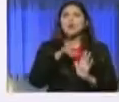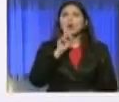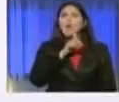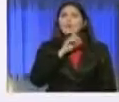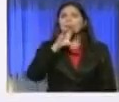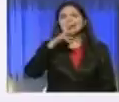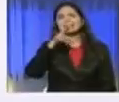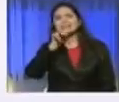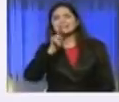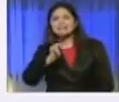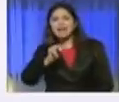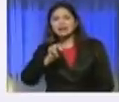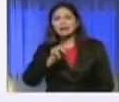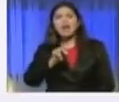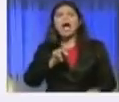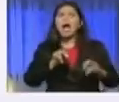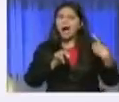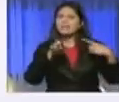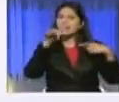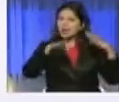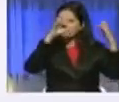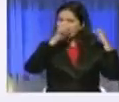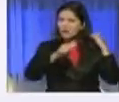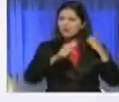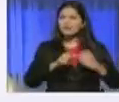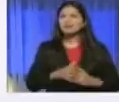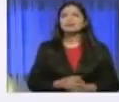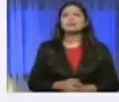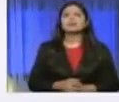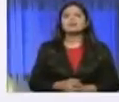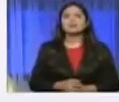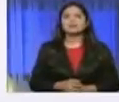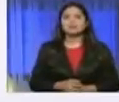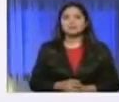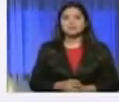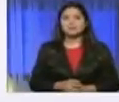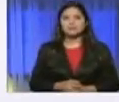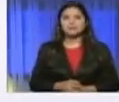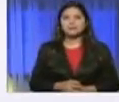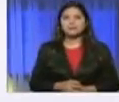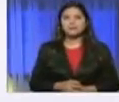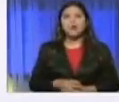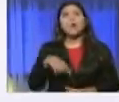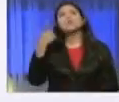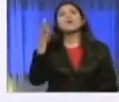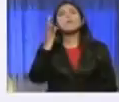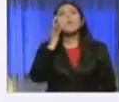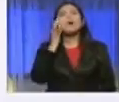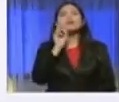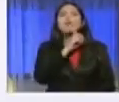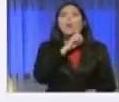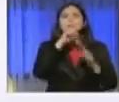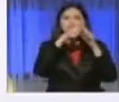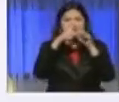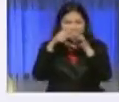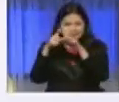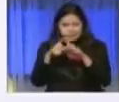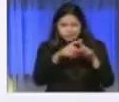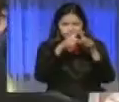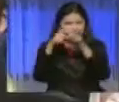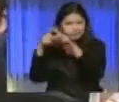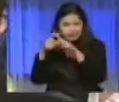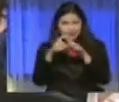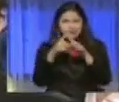Aquí hubo un embajador con ese apellido, Jin Ye. ¿Mm? La compañera Han Bin, investigadora senior.